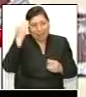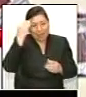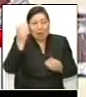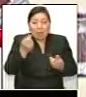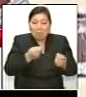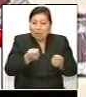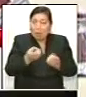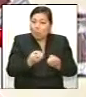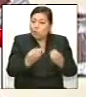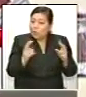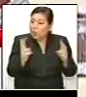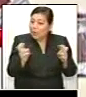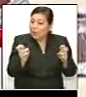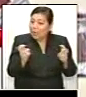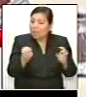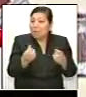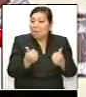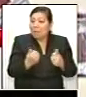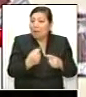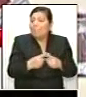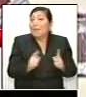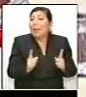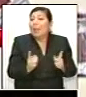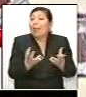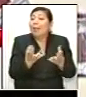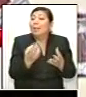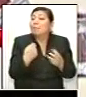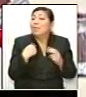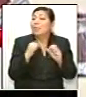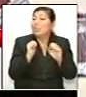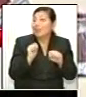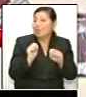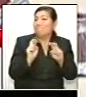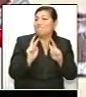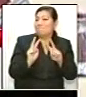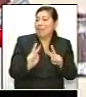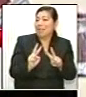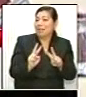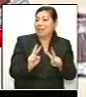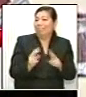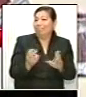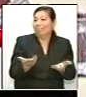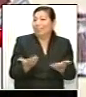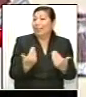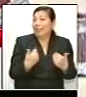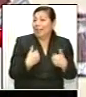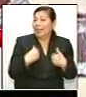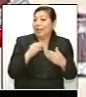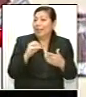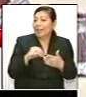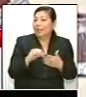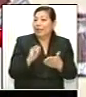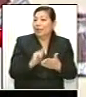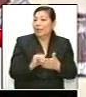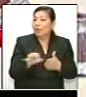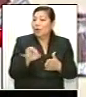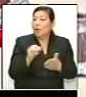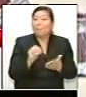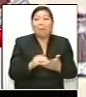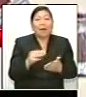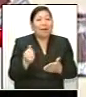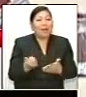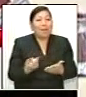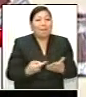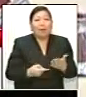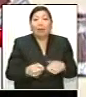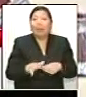maneja muchísimos temas y lo maneja muy bien, pero queremos ver que en esta materia también tiene que dar soluciones, y soluciones inmediatas, porque